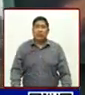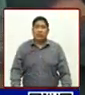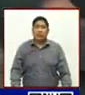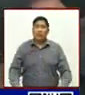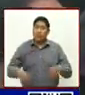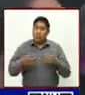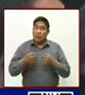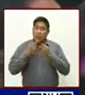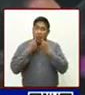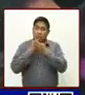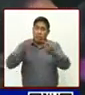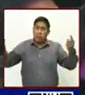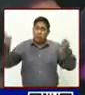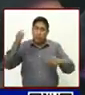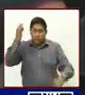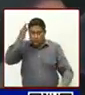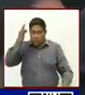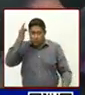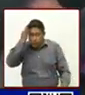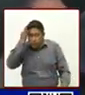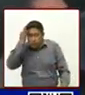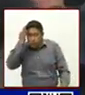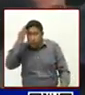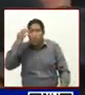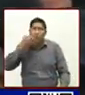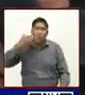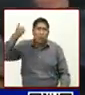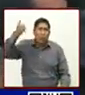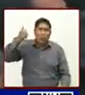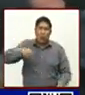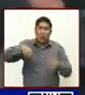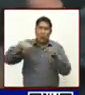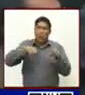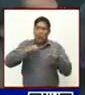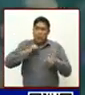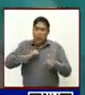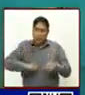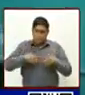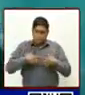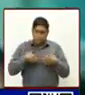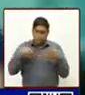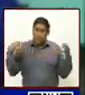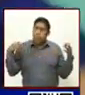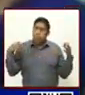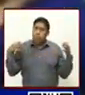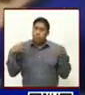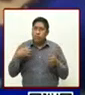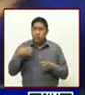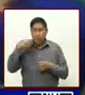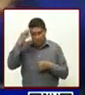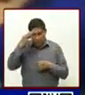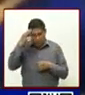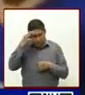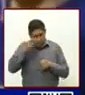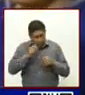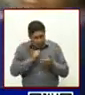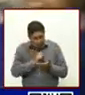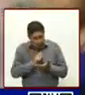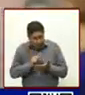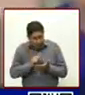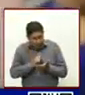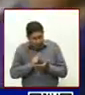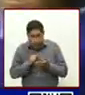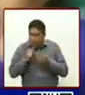Se ha dado parte a la fiscalía. Lo que queremos es hacer la autopsia legal para que la fiscal pueda realizar